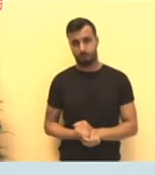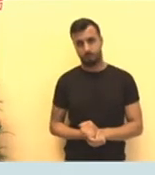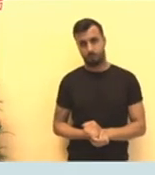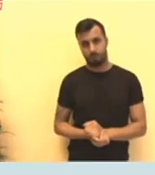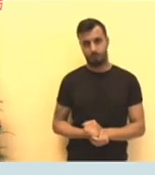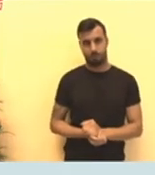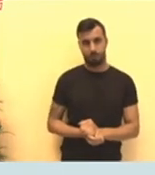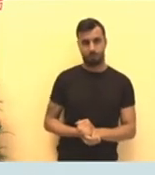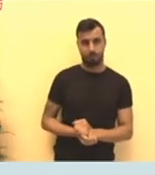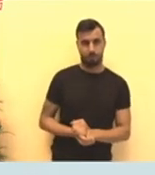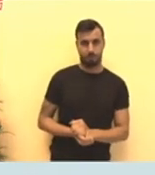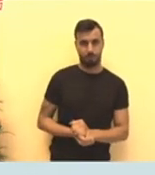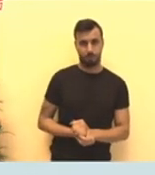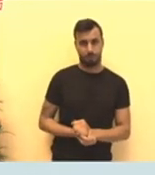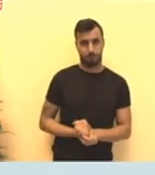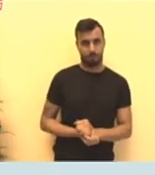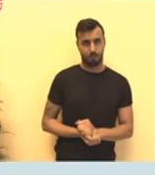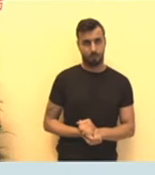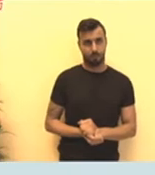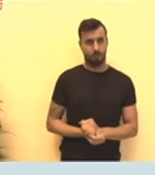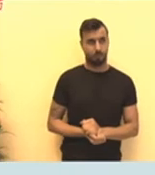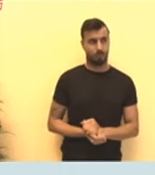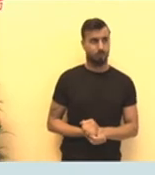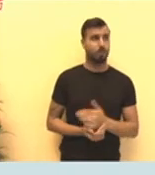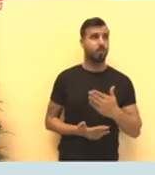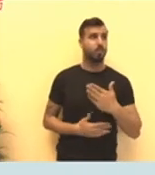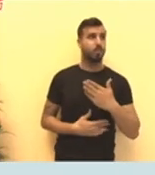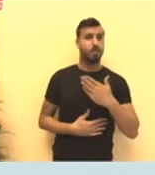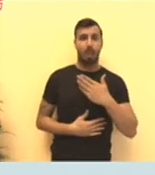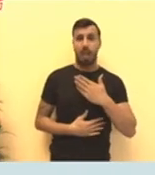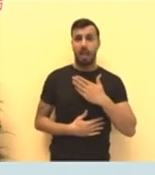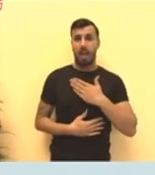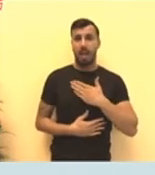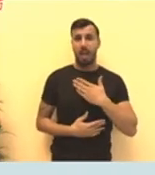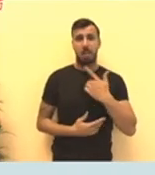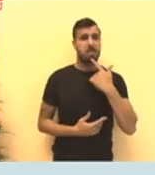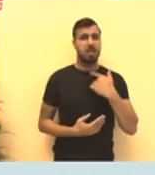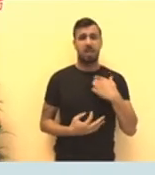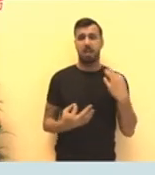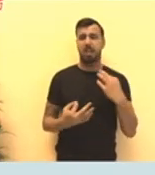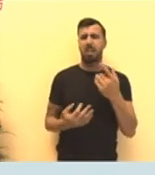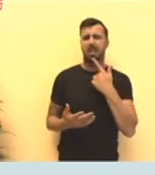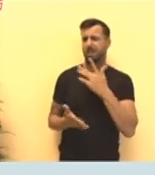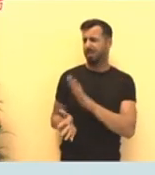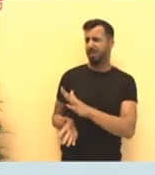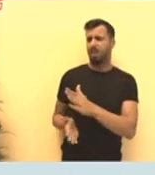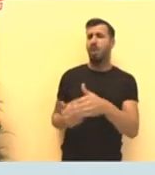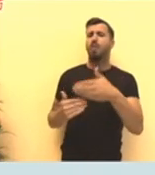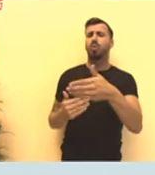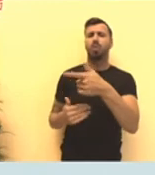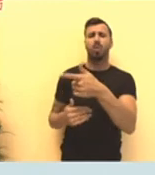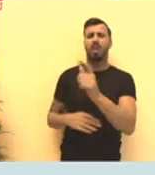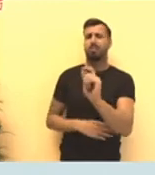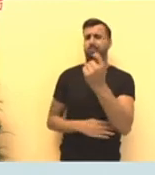A morir. No tiene sonido. Y también le dijeron que de mí no esperaran nunca nada, que con tenerme vestidita, limpita, pues tenían